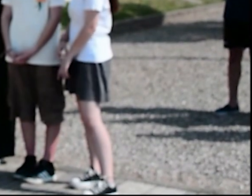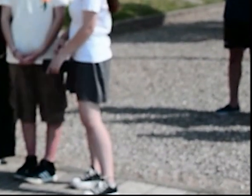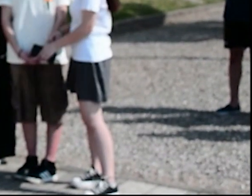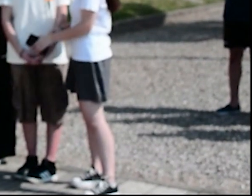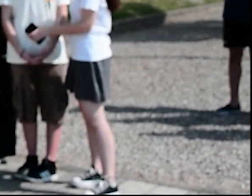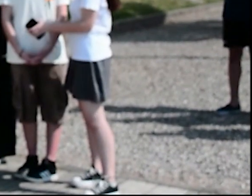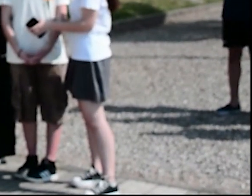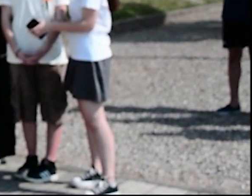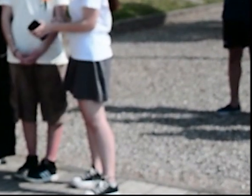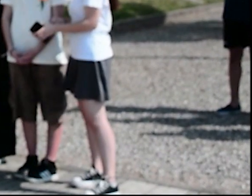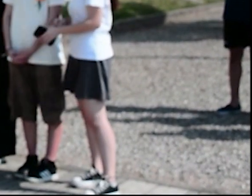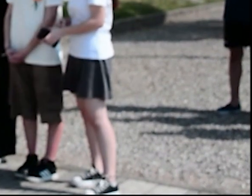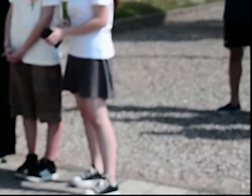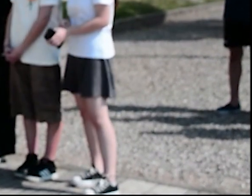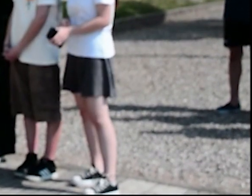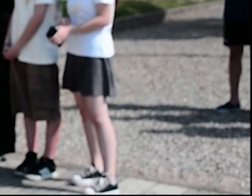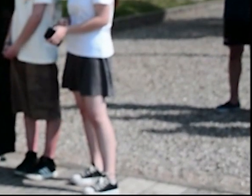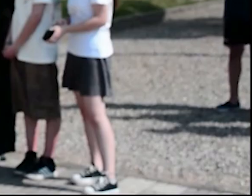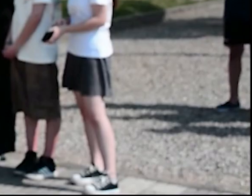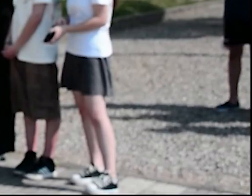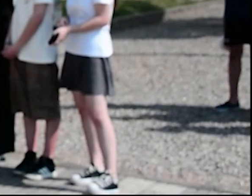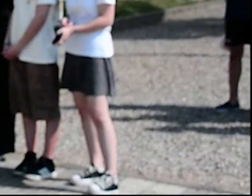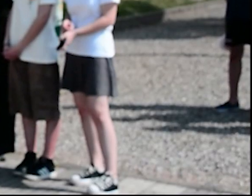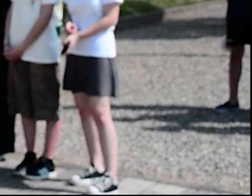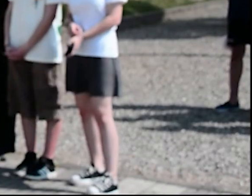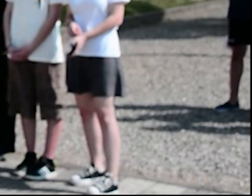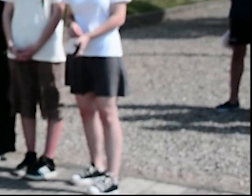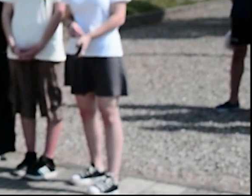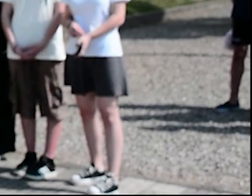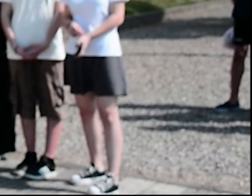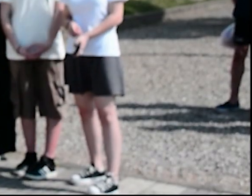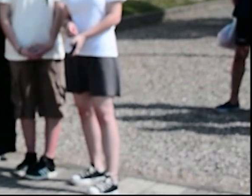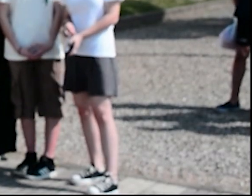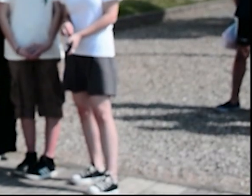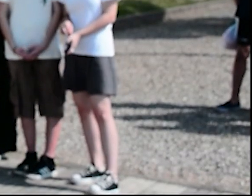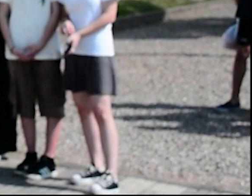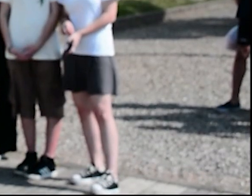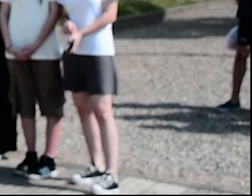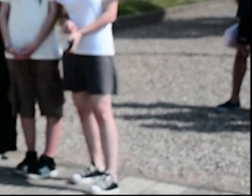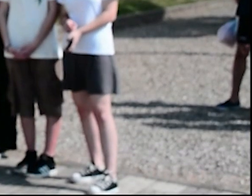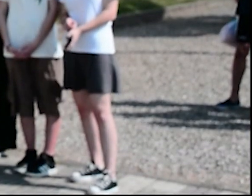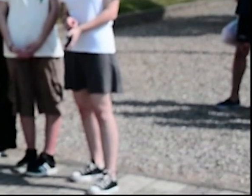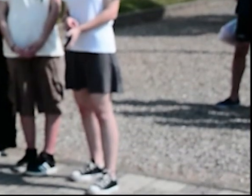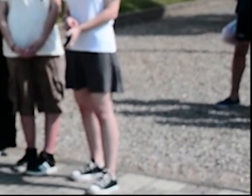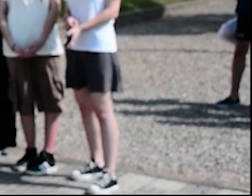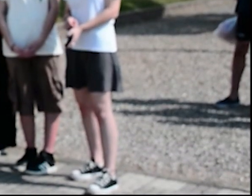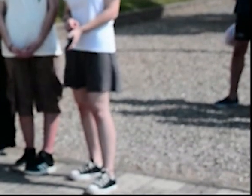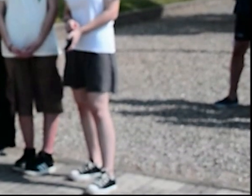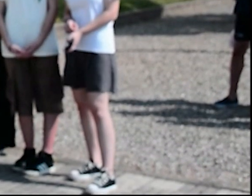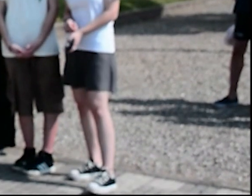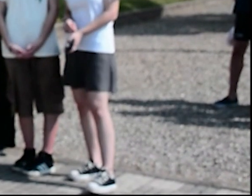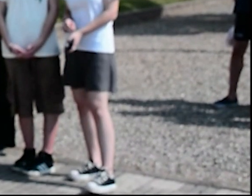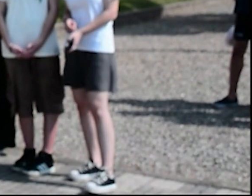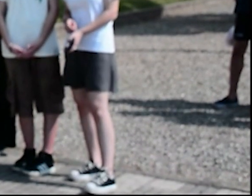Amor, Ramos Barranco, Santos Insorrante, Alfredo Vidal y Fuentes, Rígido Cervera